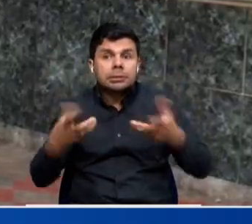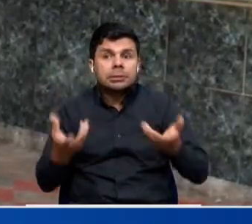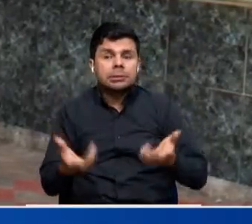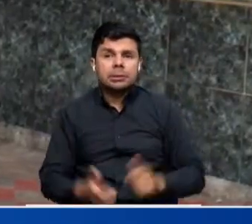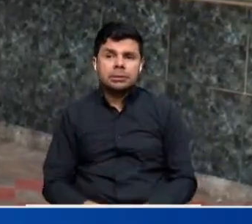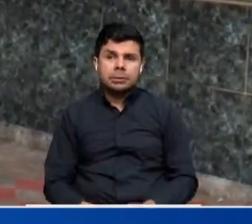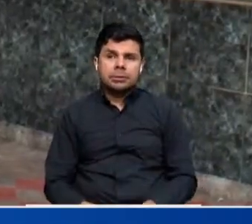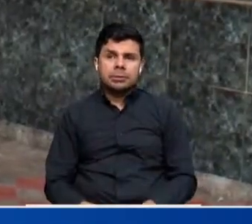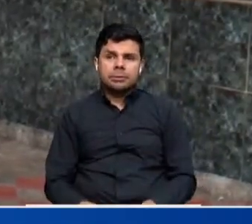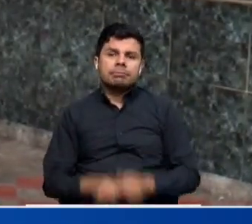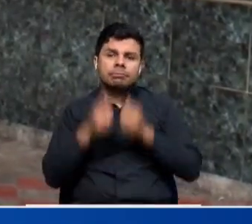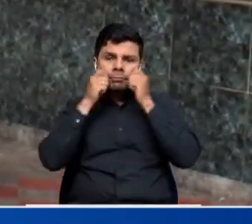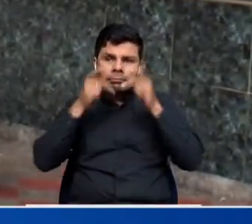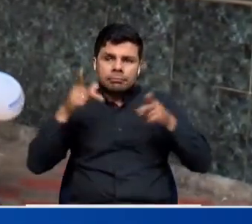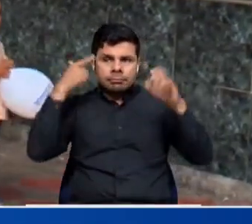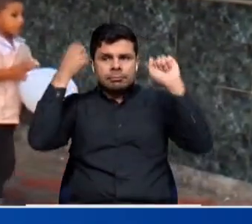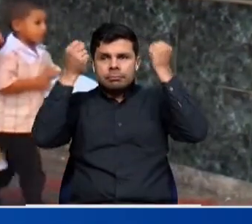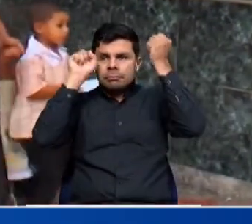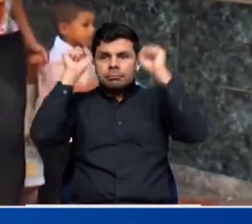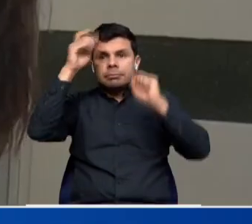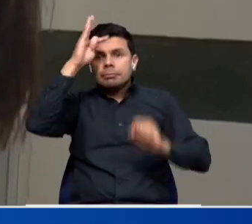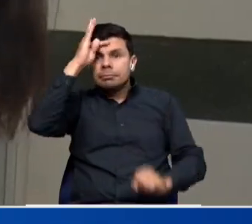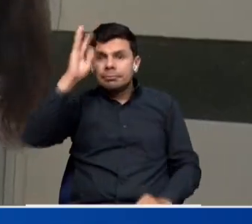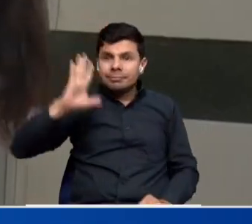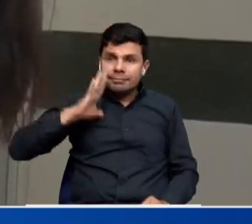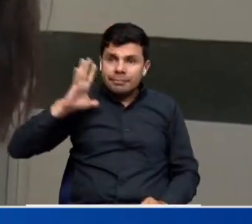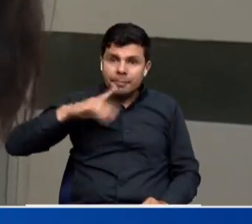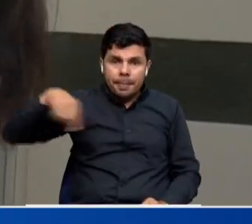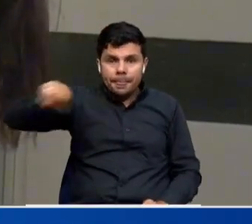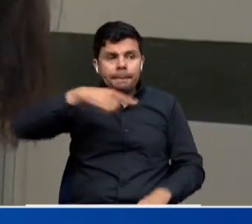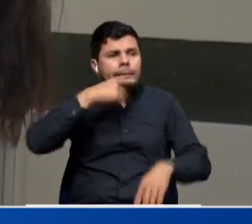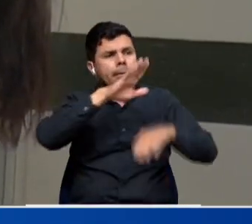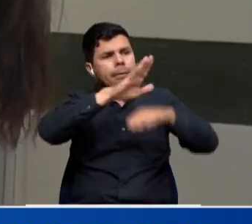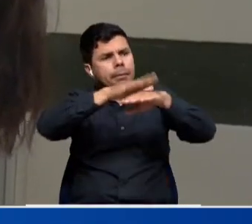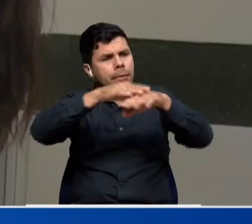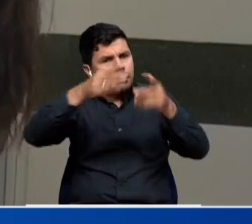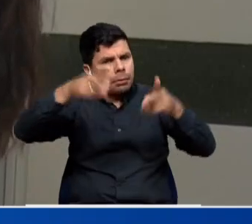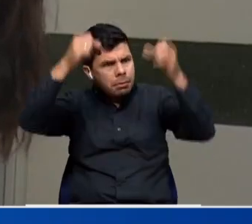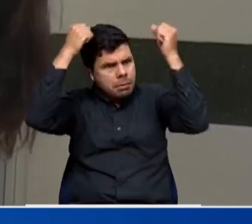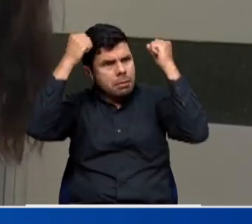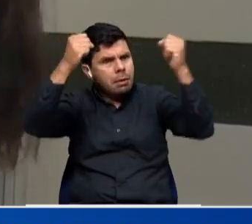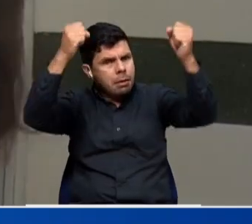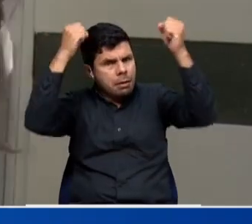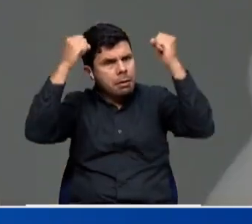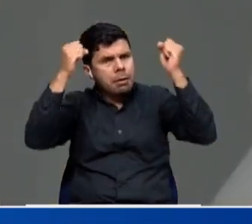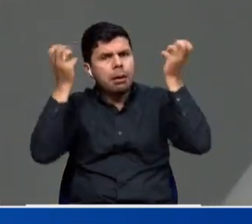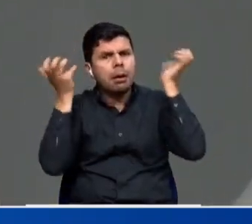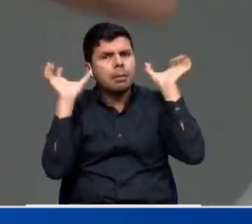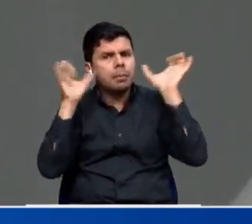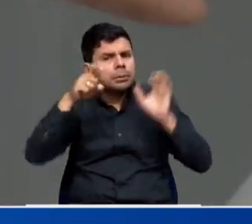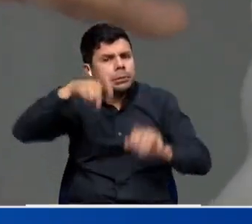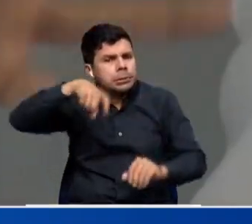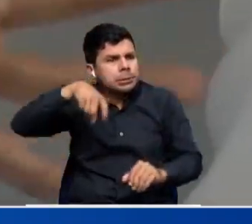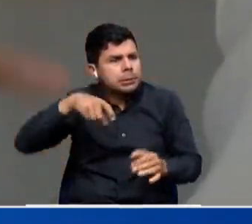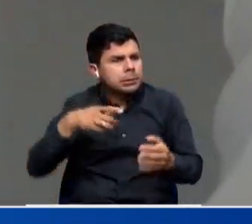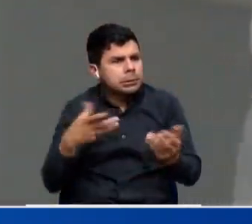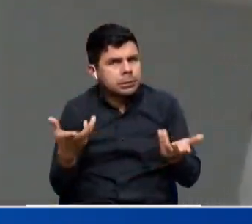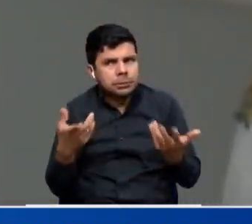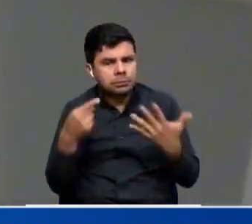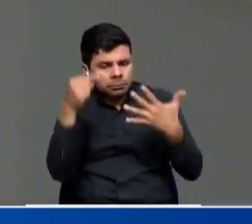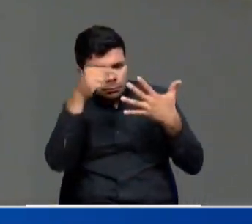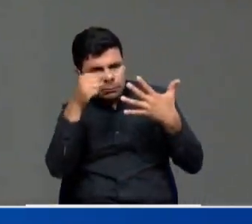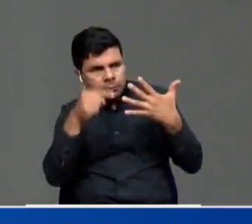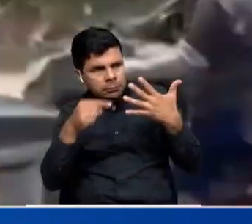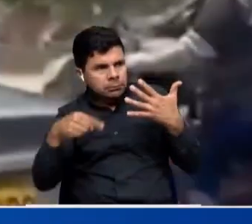La preocupación crece en las clínicas de la ciudad, desde donde hacen el llamado a los protestantes del paro de transportadores, pues aseguran que